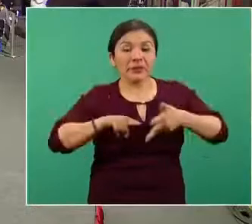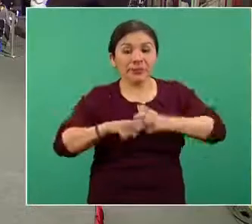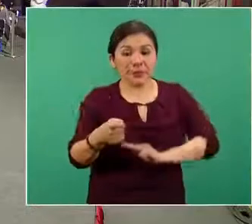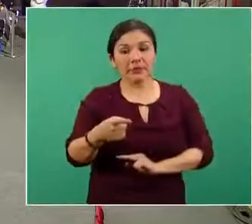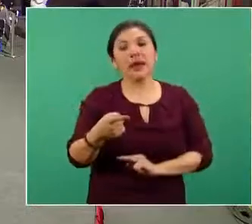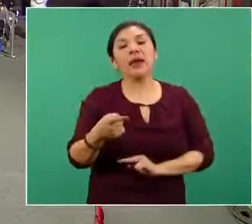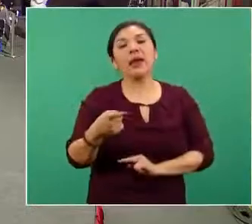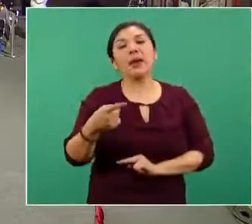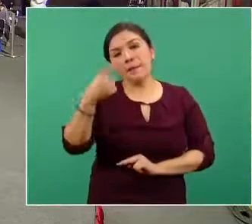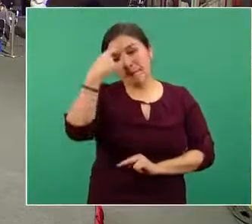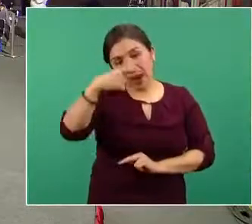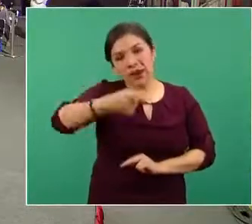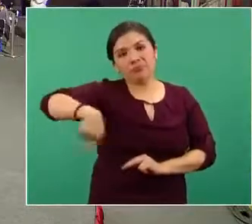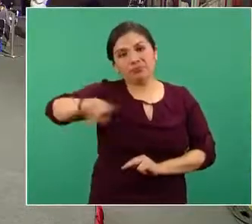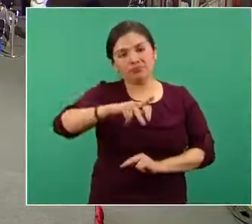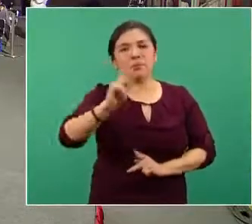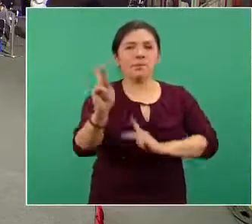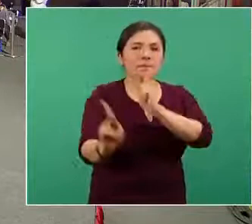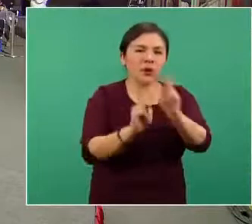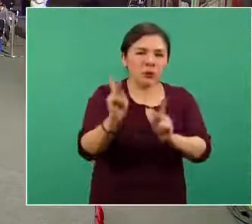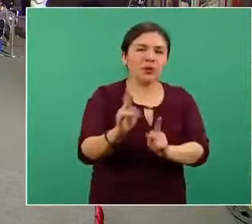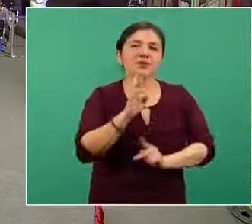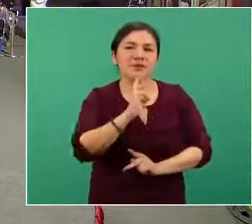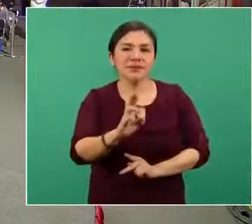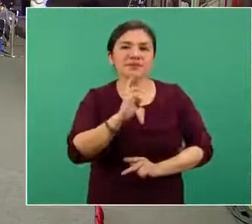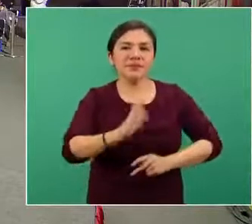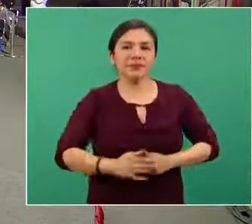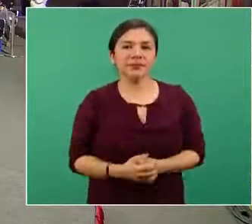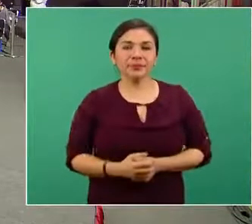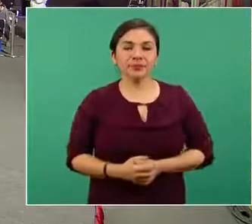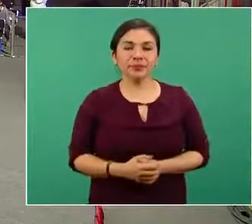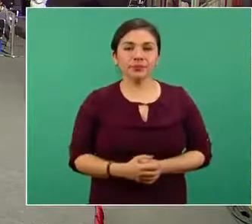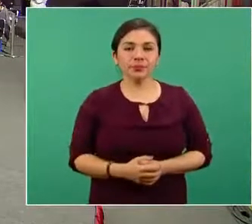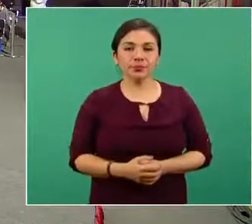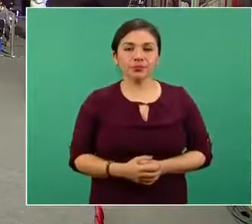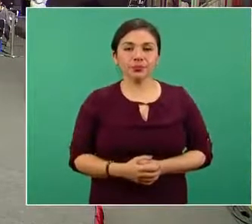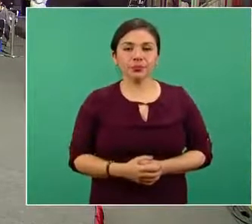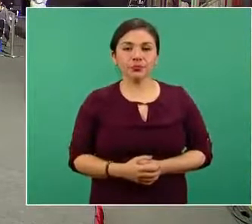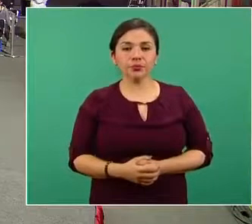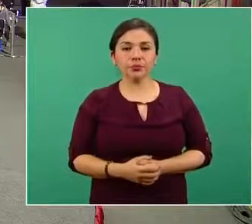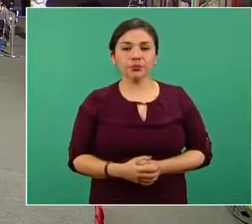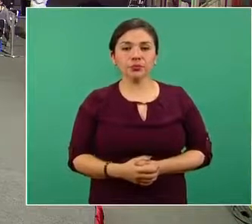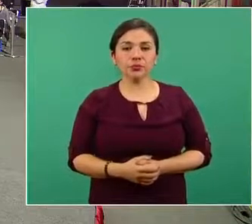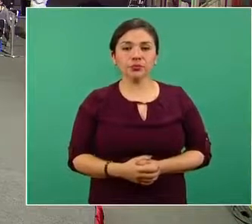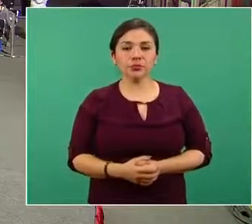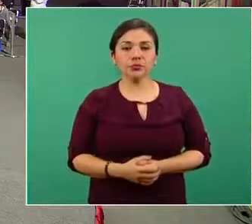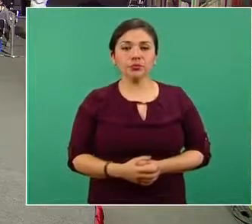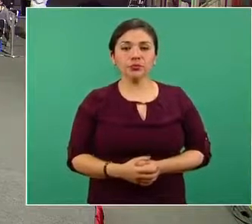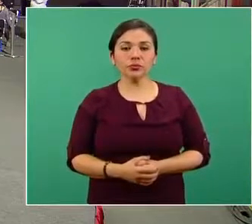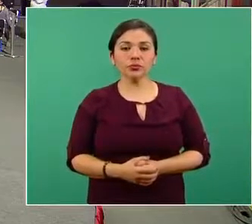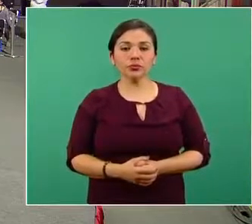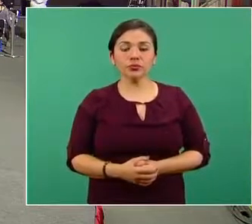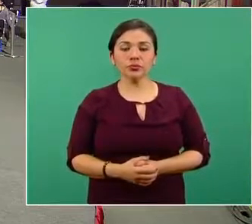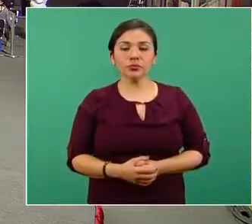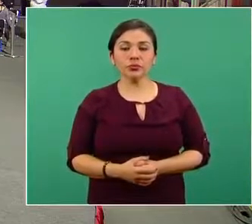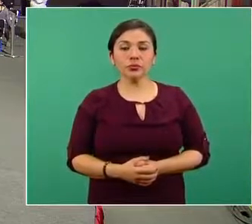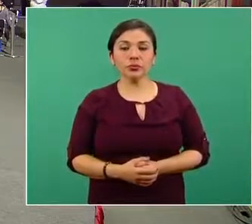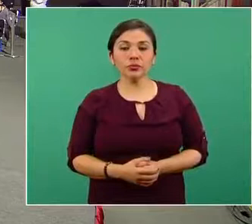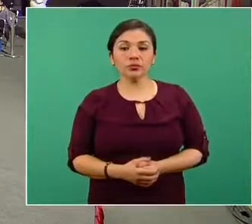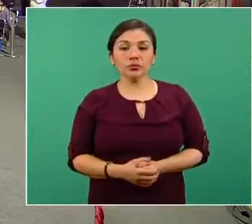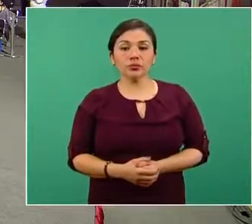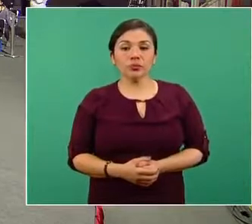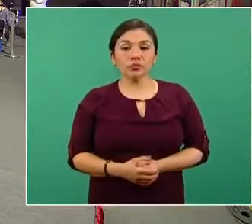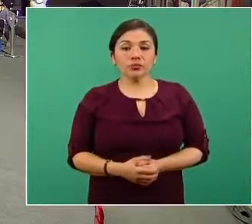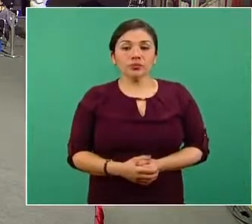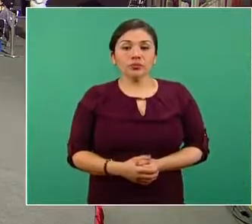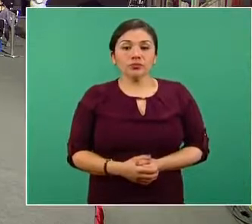pasar rápidamente a tomar algunas preguntas de la prensa y a responderlas. Por favor, aquí,